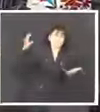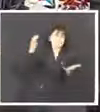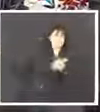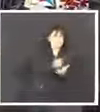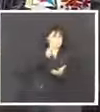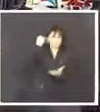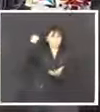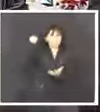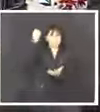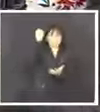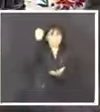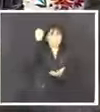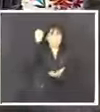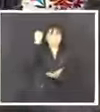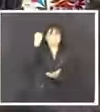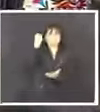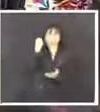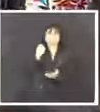de junio.